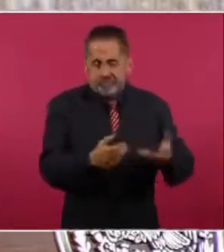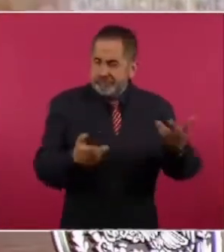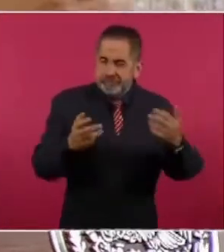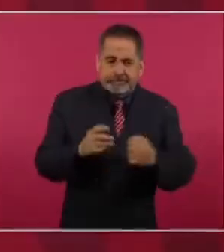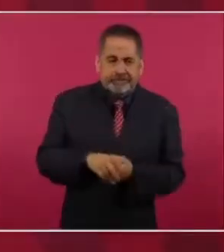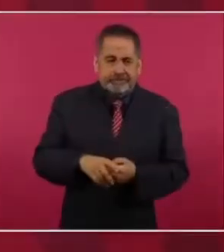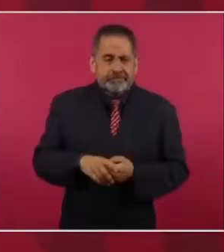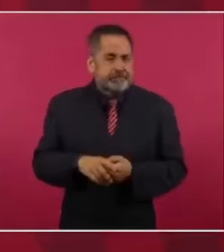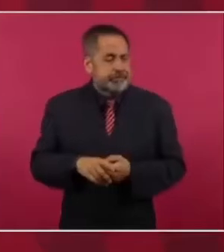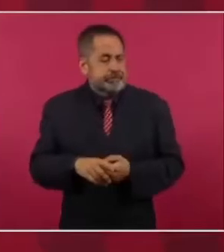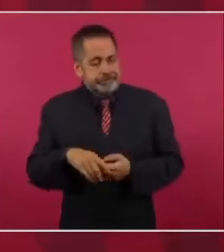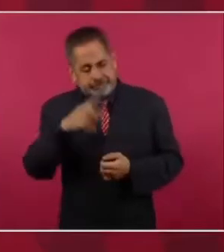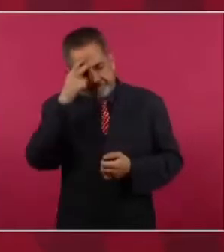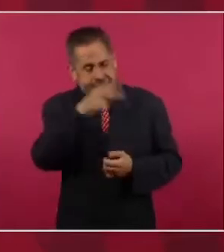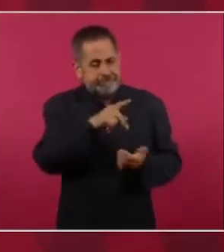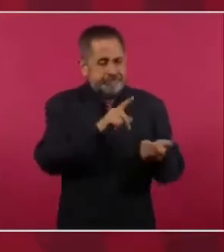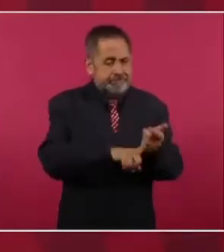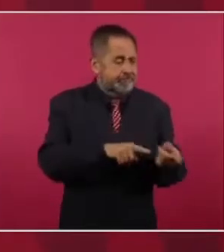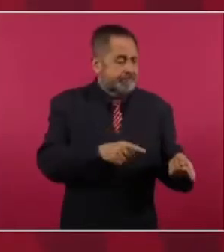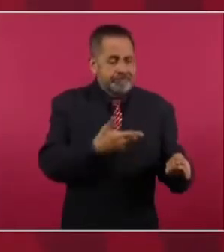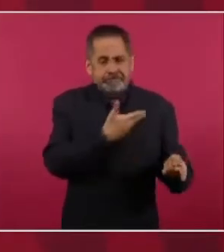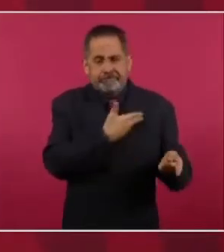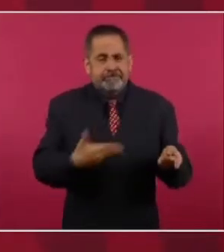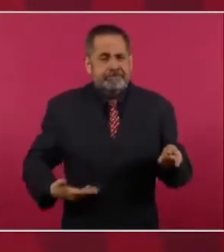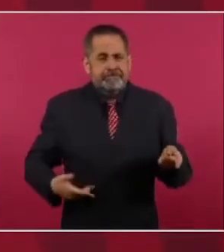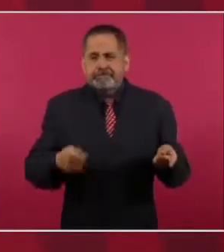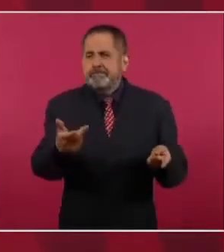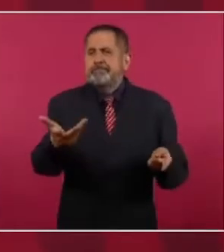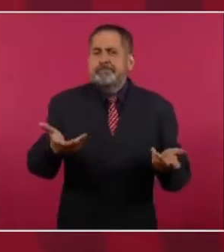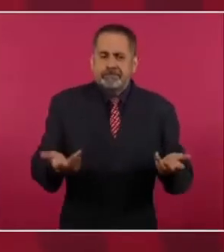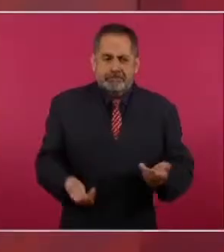México en donde un presidente